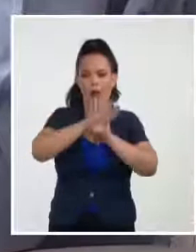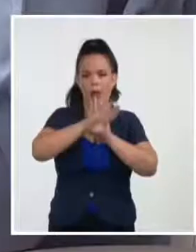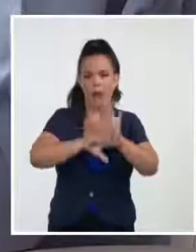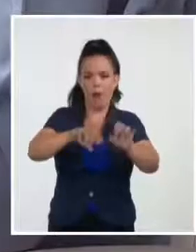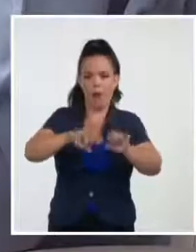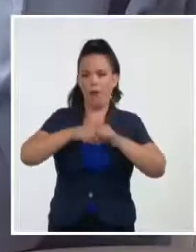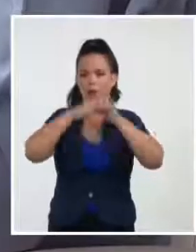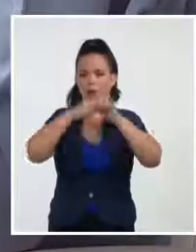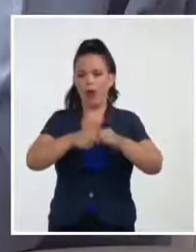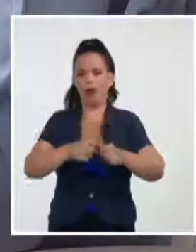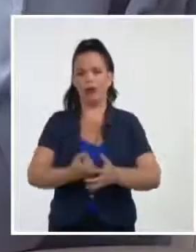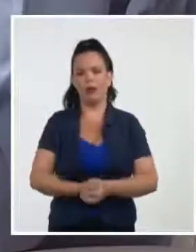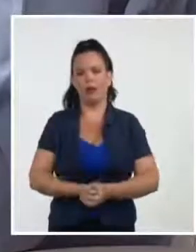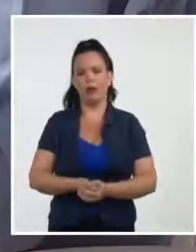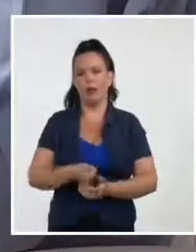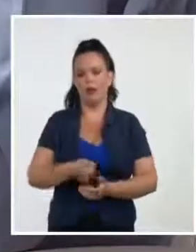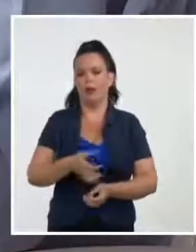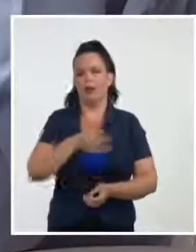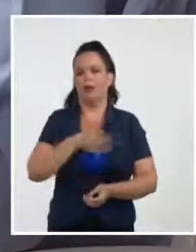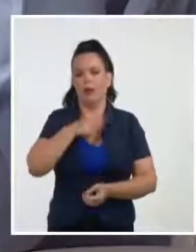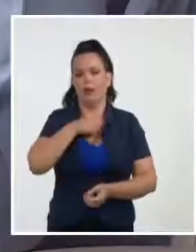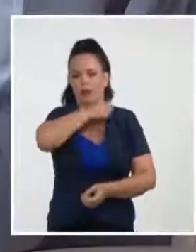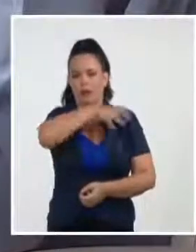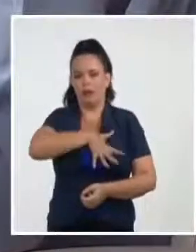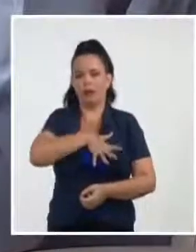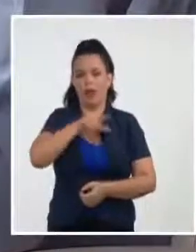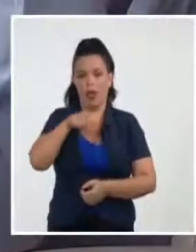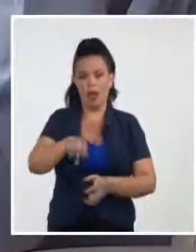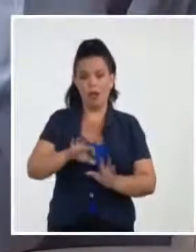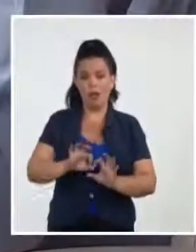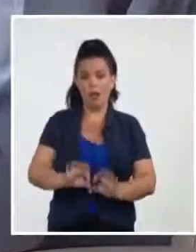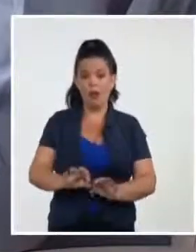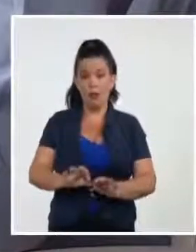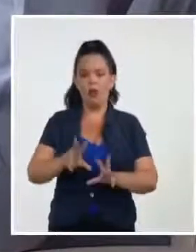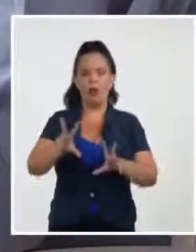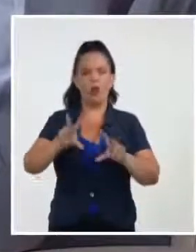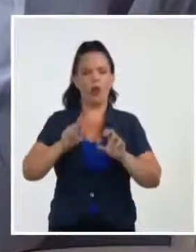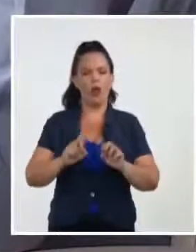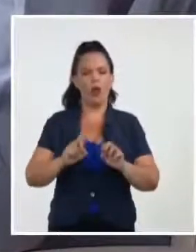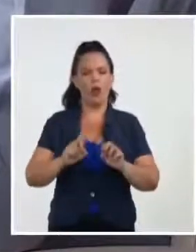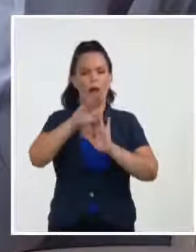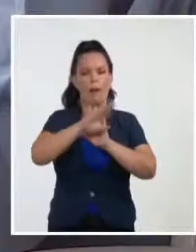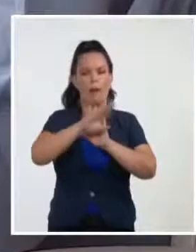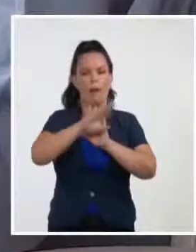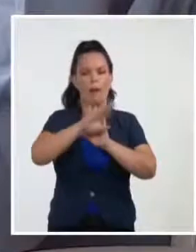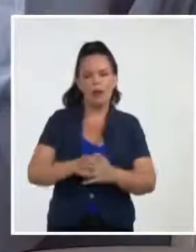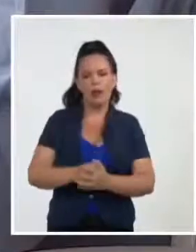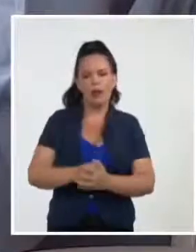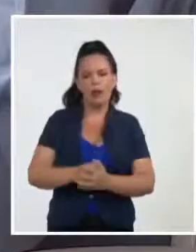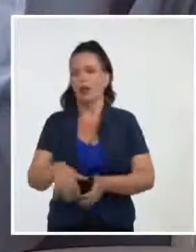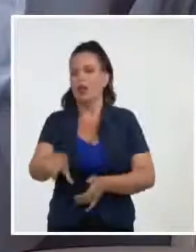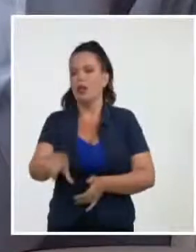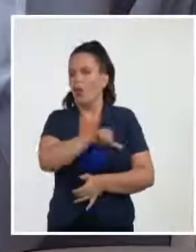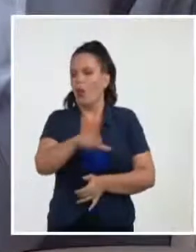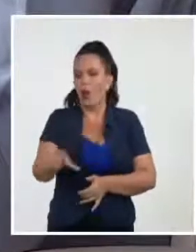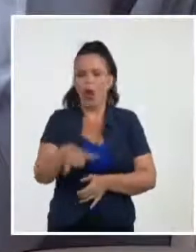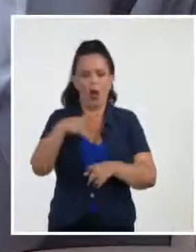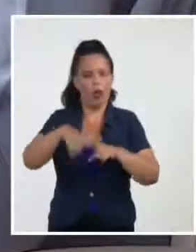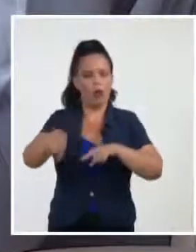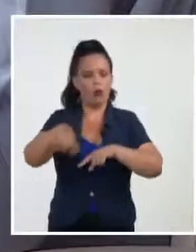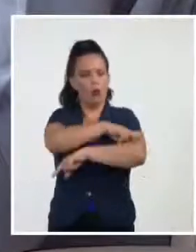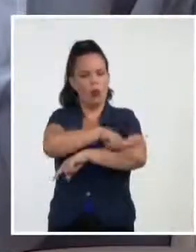el 70% está llegando ya, ha tenido que tomar nuevas restricciones, el propio Estados Unidos, Francia, es decir, varios